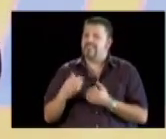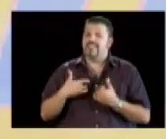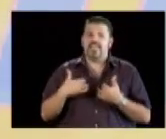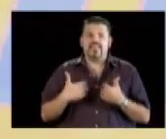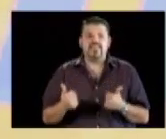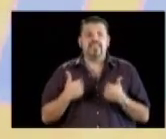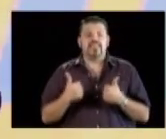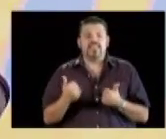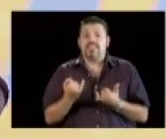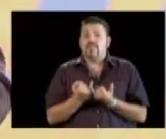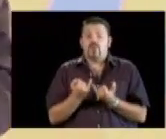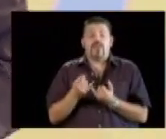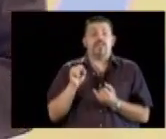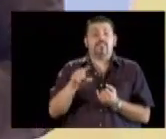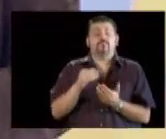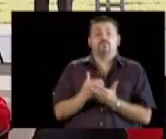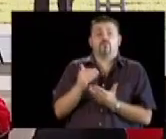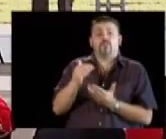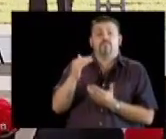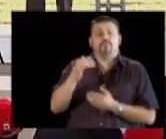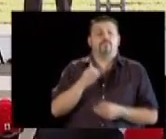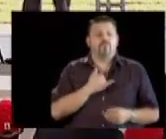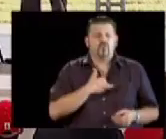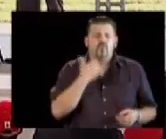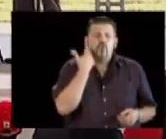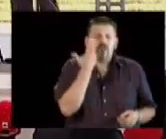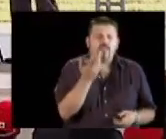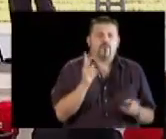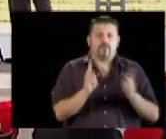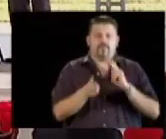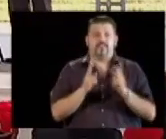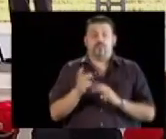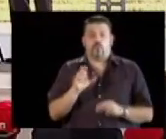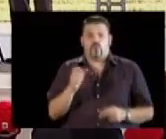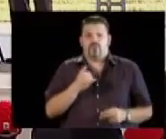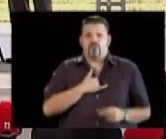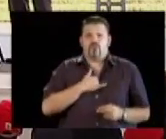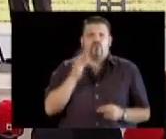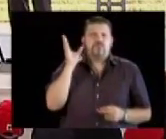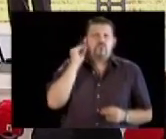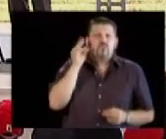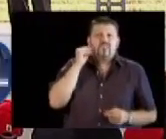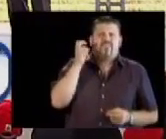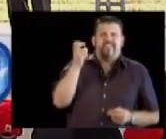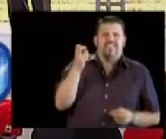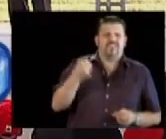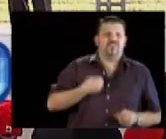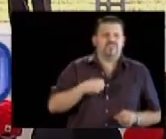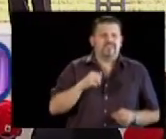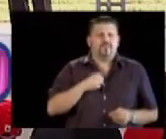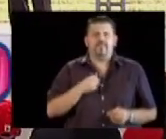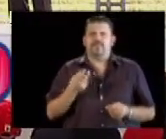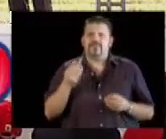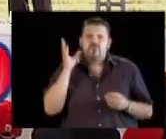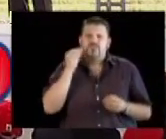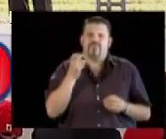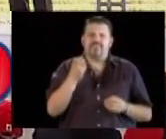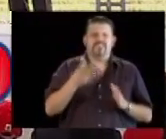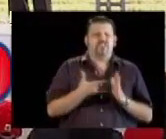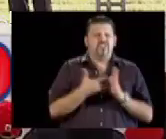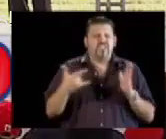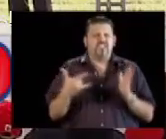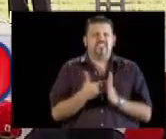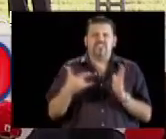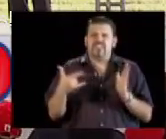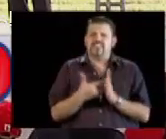Y esto va creciendo. Yo les quiero platicar algo. Yo cuando entré en OmniLife y escuchaba hablar de los cheques, me pasó lo que muchísima gente de ustedes. Yo hablaba de